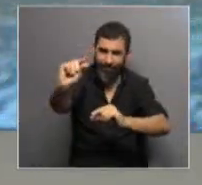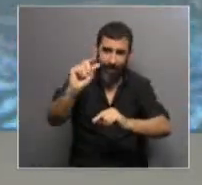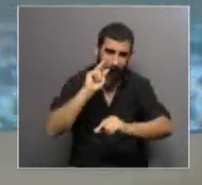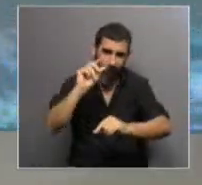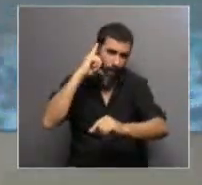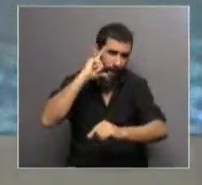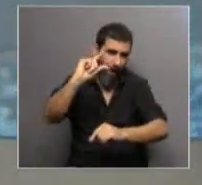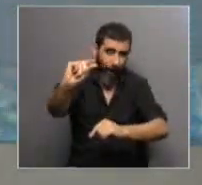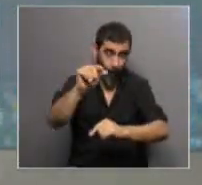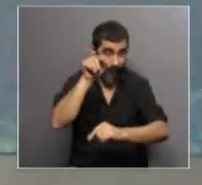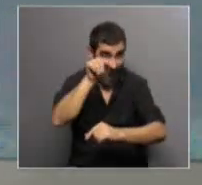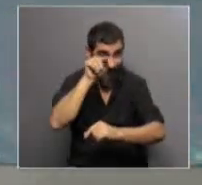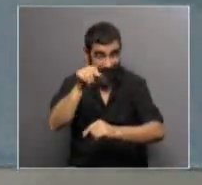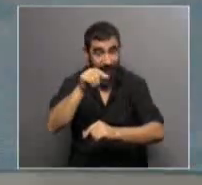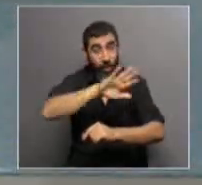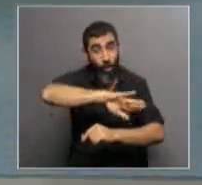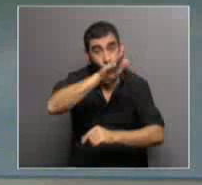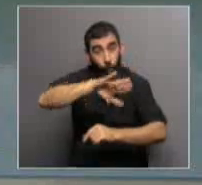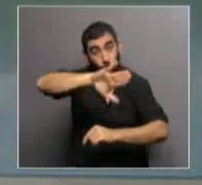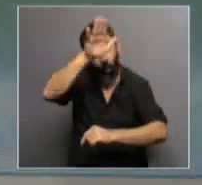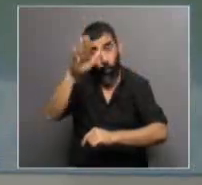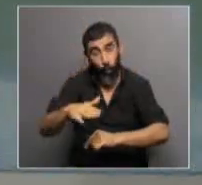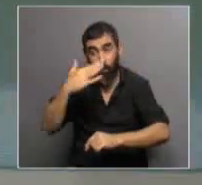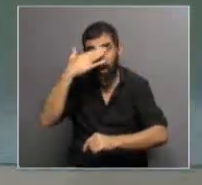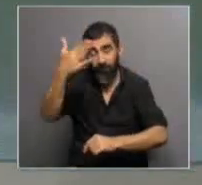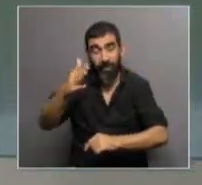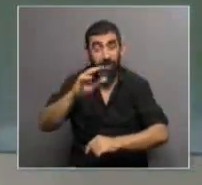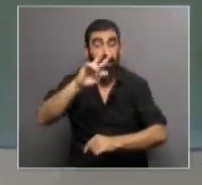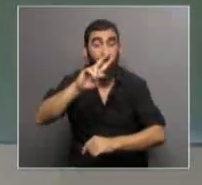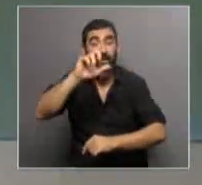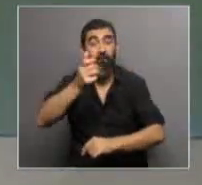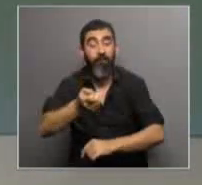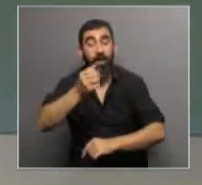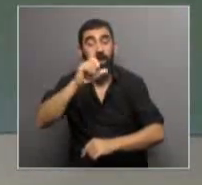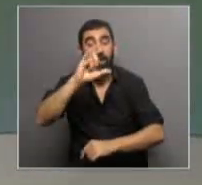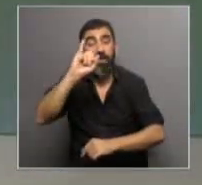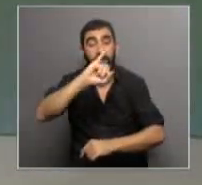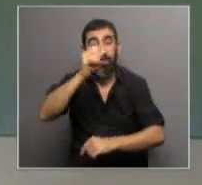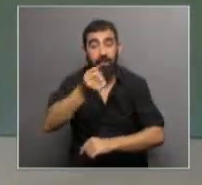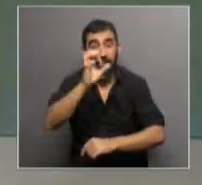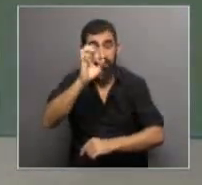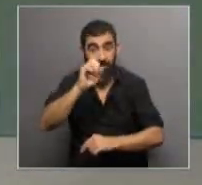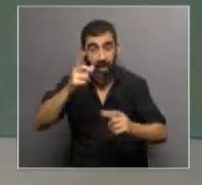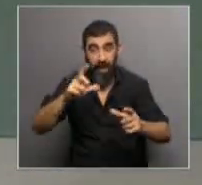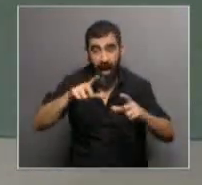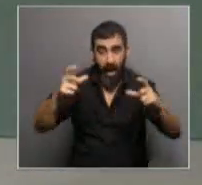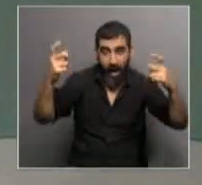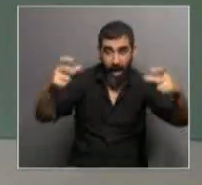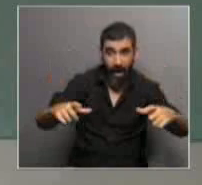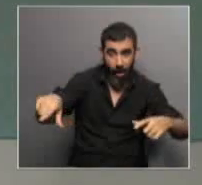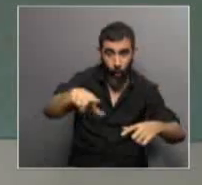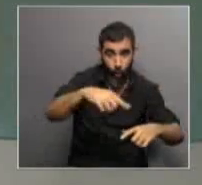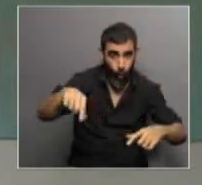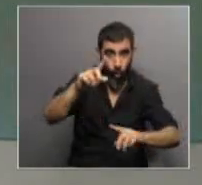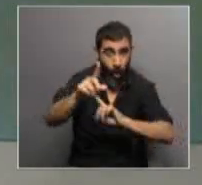no sé bueno esas dudas que hay en a las radiobalizas no caían a la calavera ahí se veían las fotos que algunas